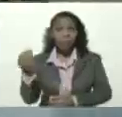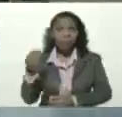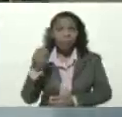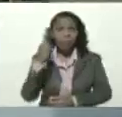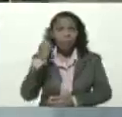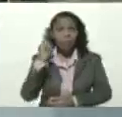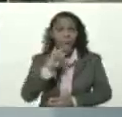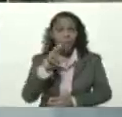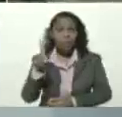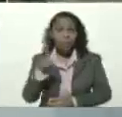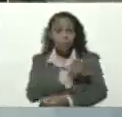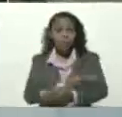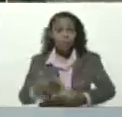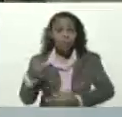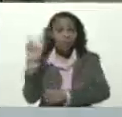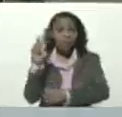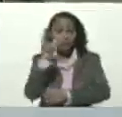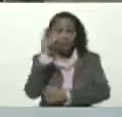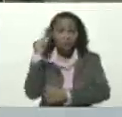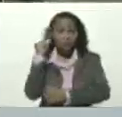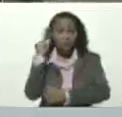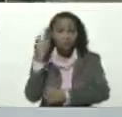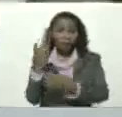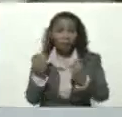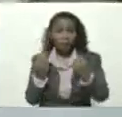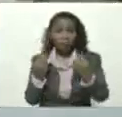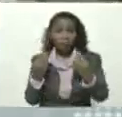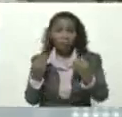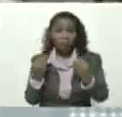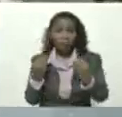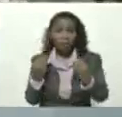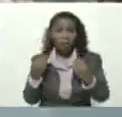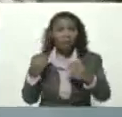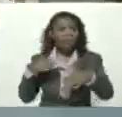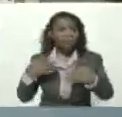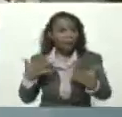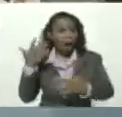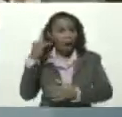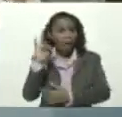millones de venezolanas y venezolanos que están